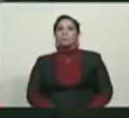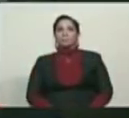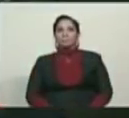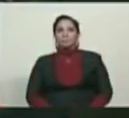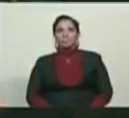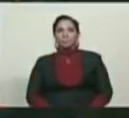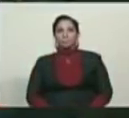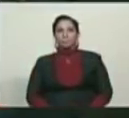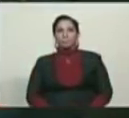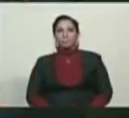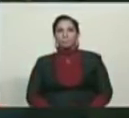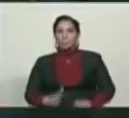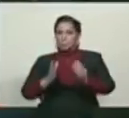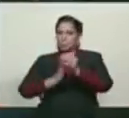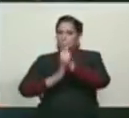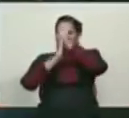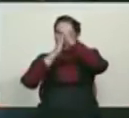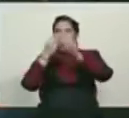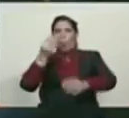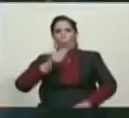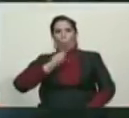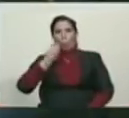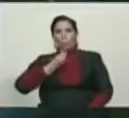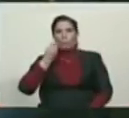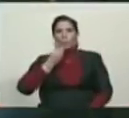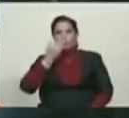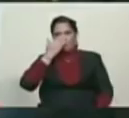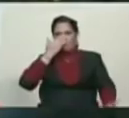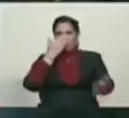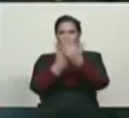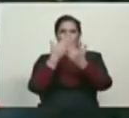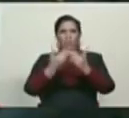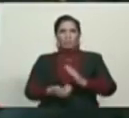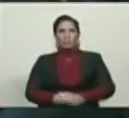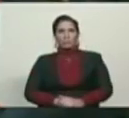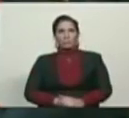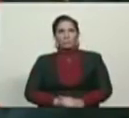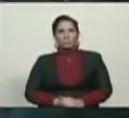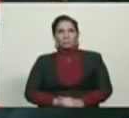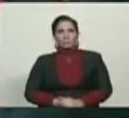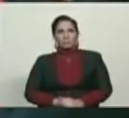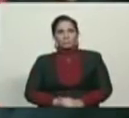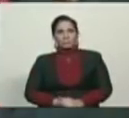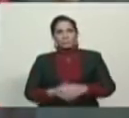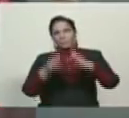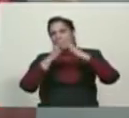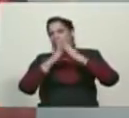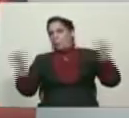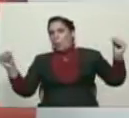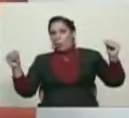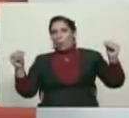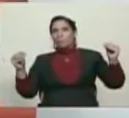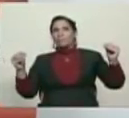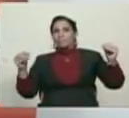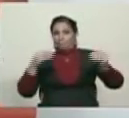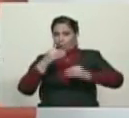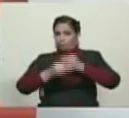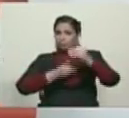y una dirigencia juvenil al frente de todos los acontecimientos.